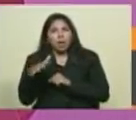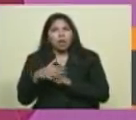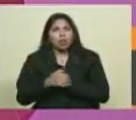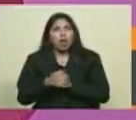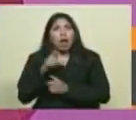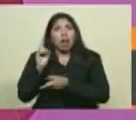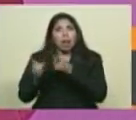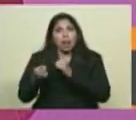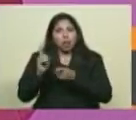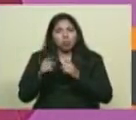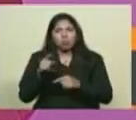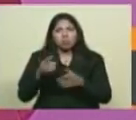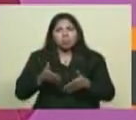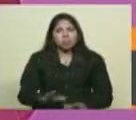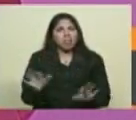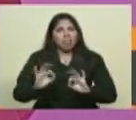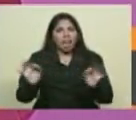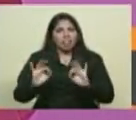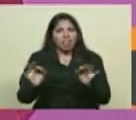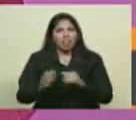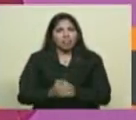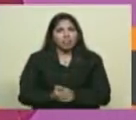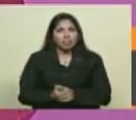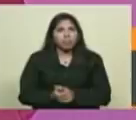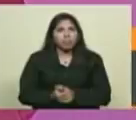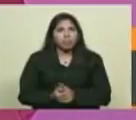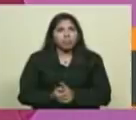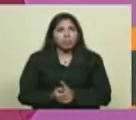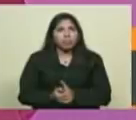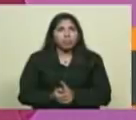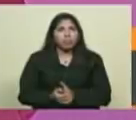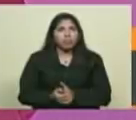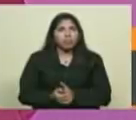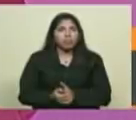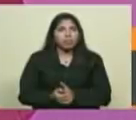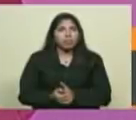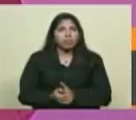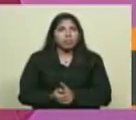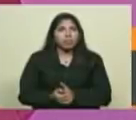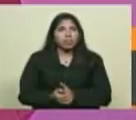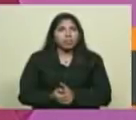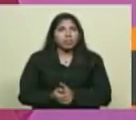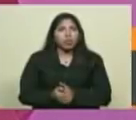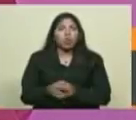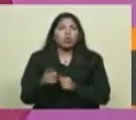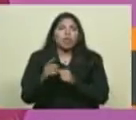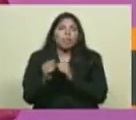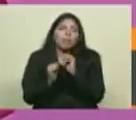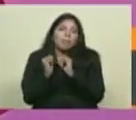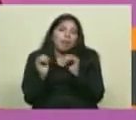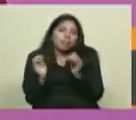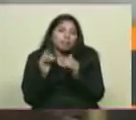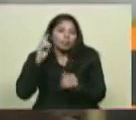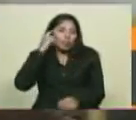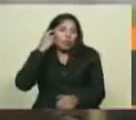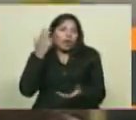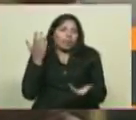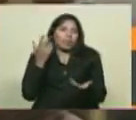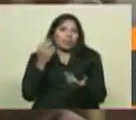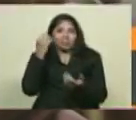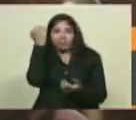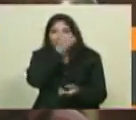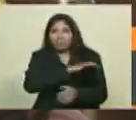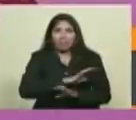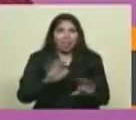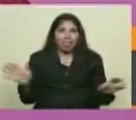¿Algunas de ustedes no habían nacido todavía, muchacha? ¿O estaban muy chiquiticas? Y